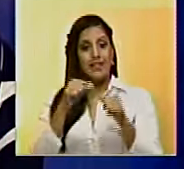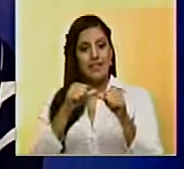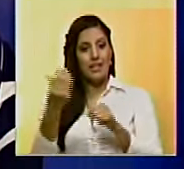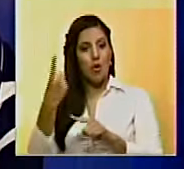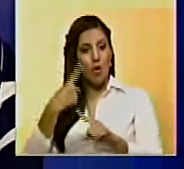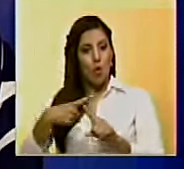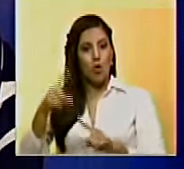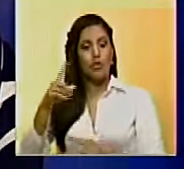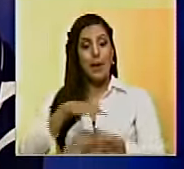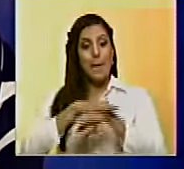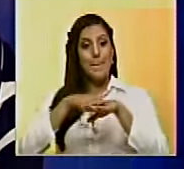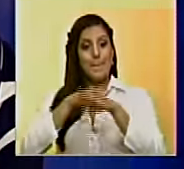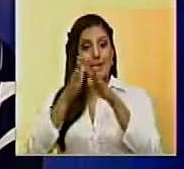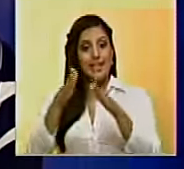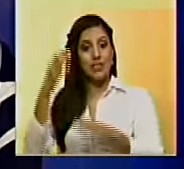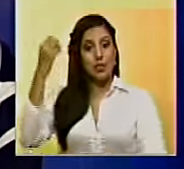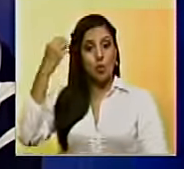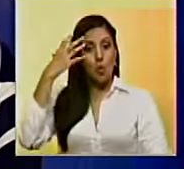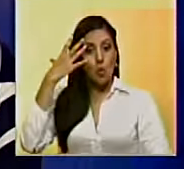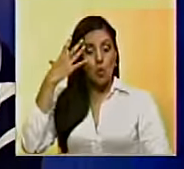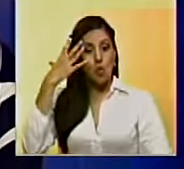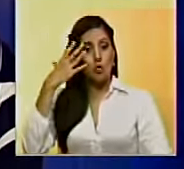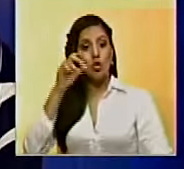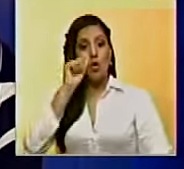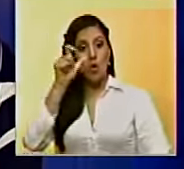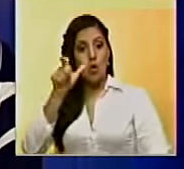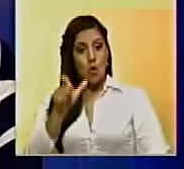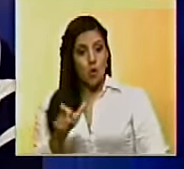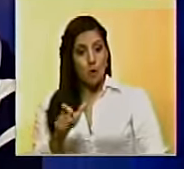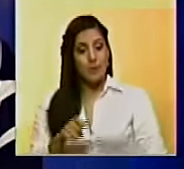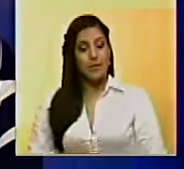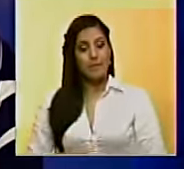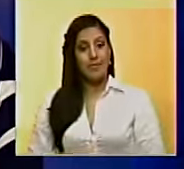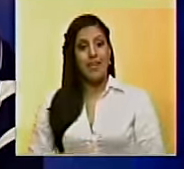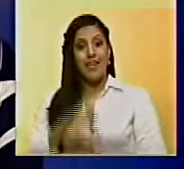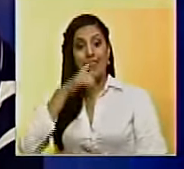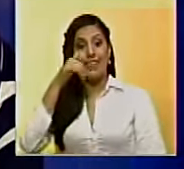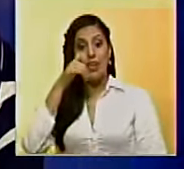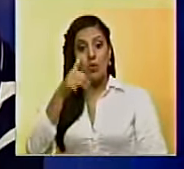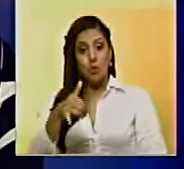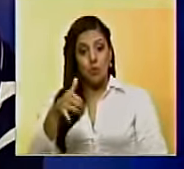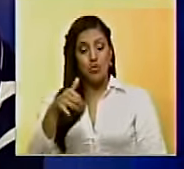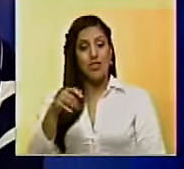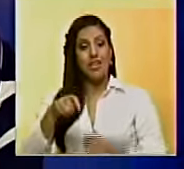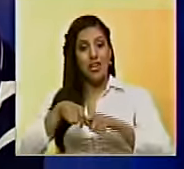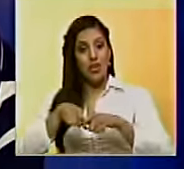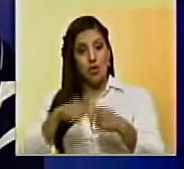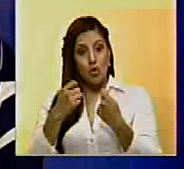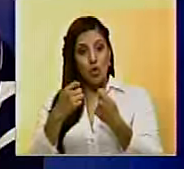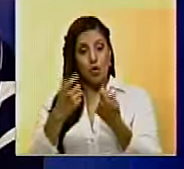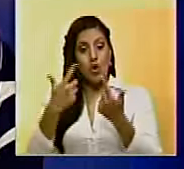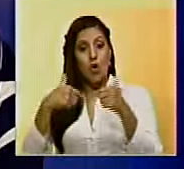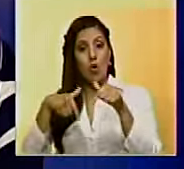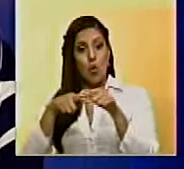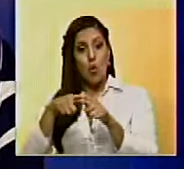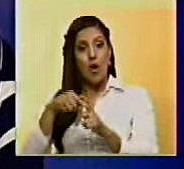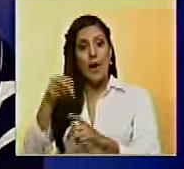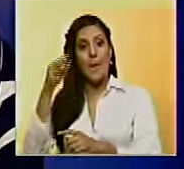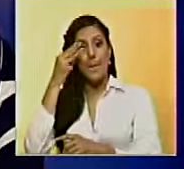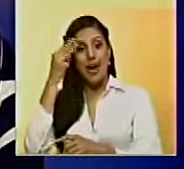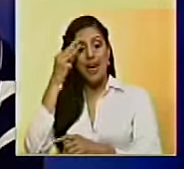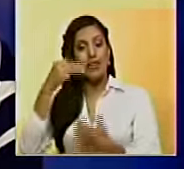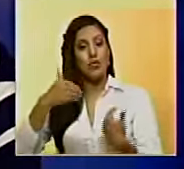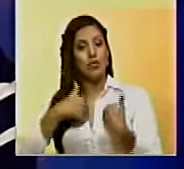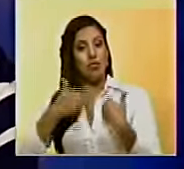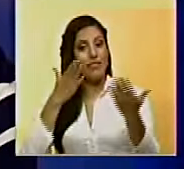continuamos con más el ministro de energía eléctrica Luis mota Domínguez denunció que la avería ocurrida en la subestación Magallanes que